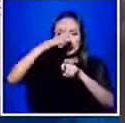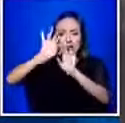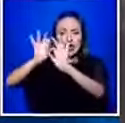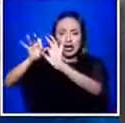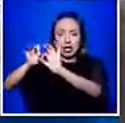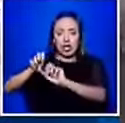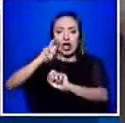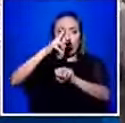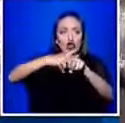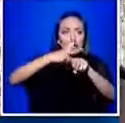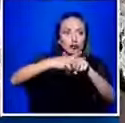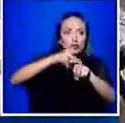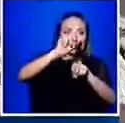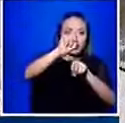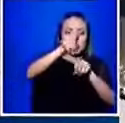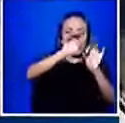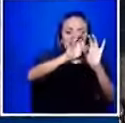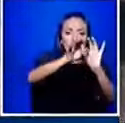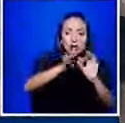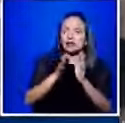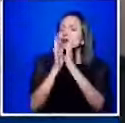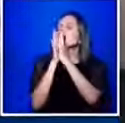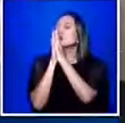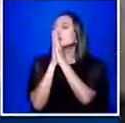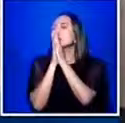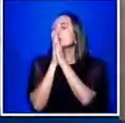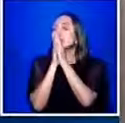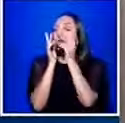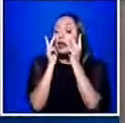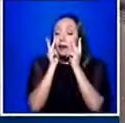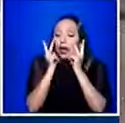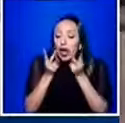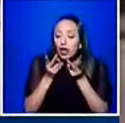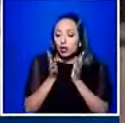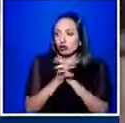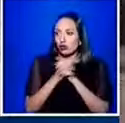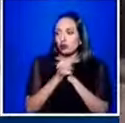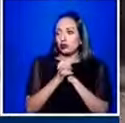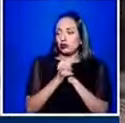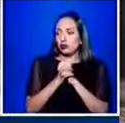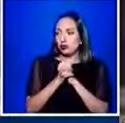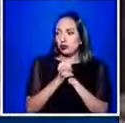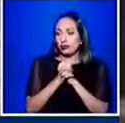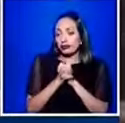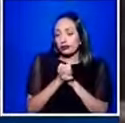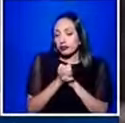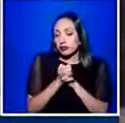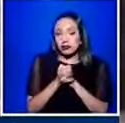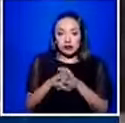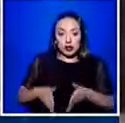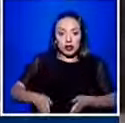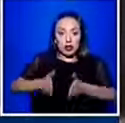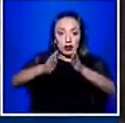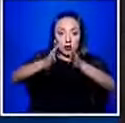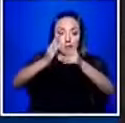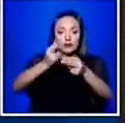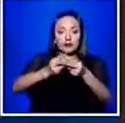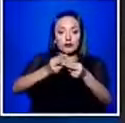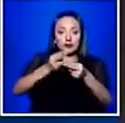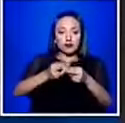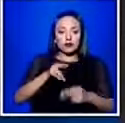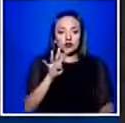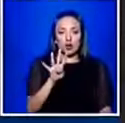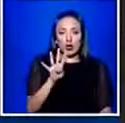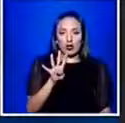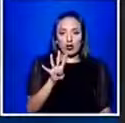que se había roto una manguera. Nosotros le rogamos, no sea malito de viendo. Y ve, sin embargo, ¿esta es la calle? La calle